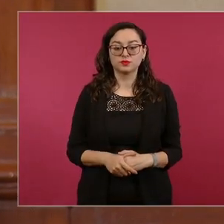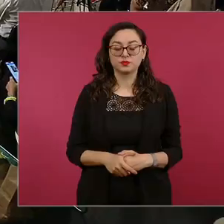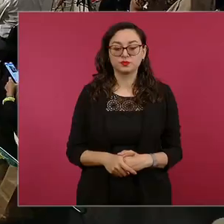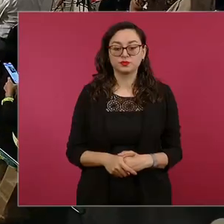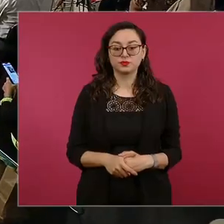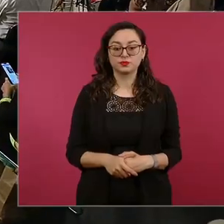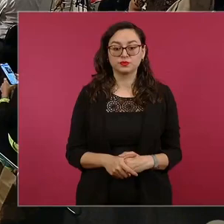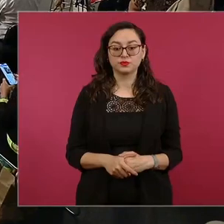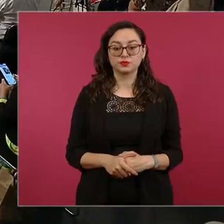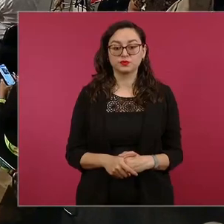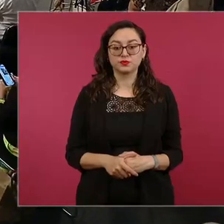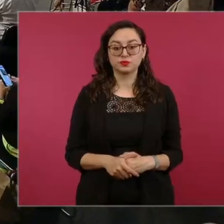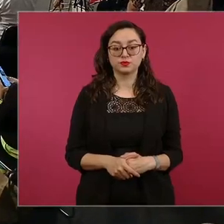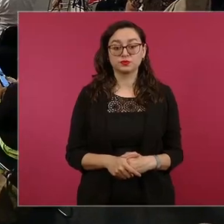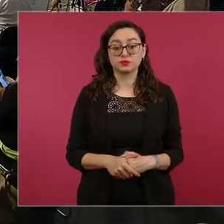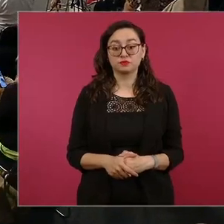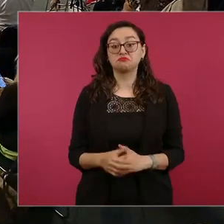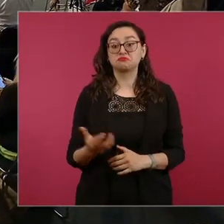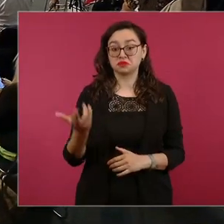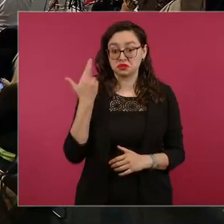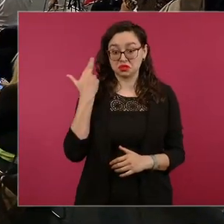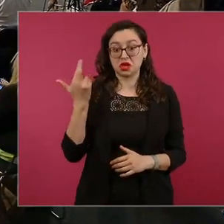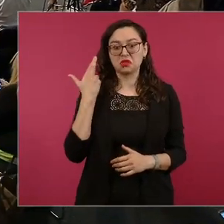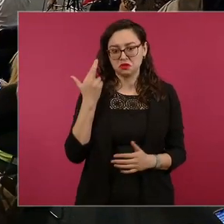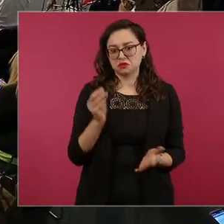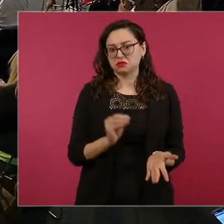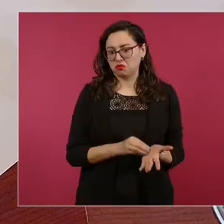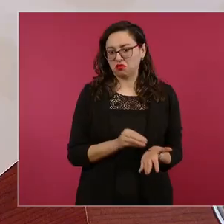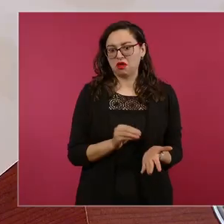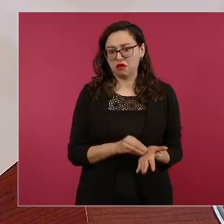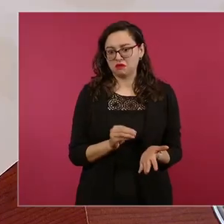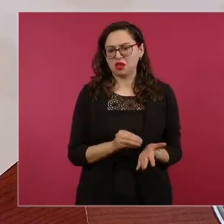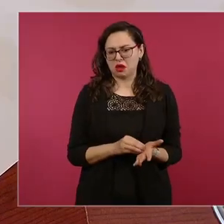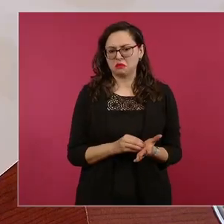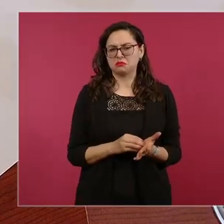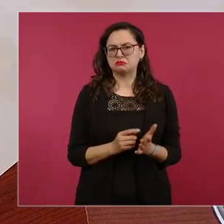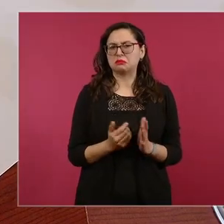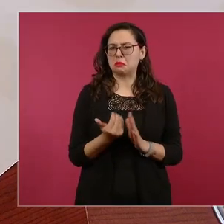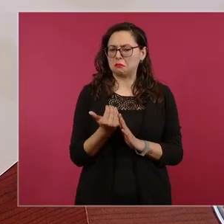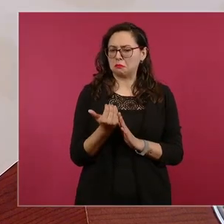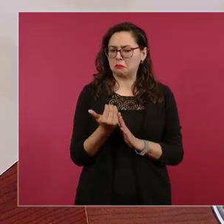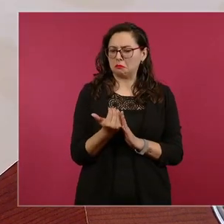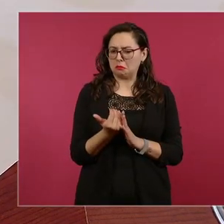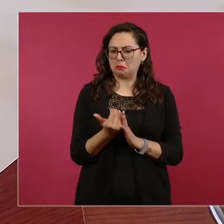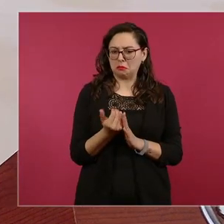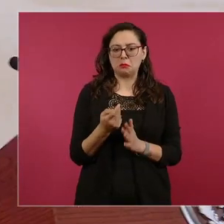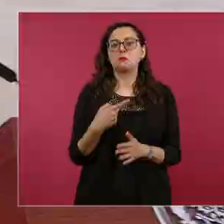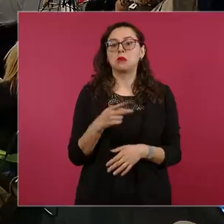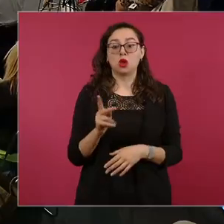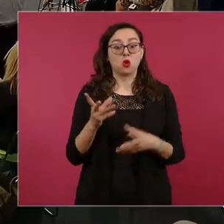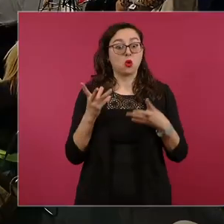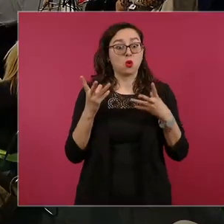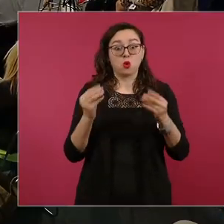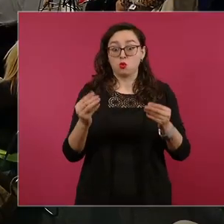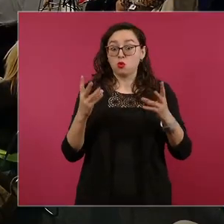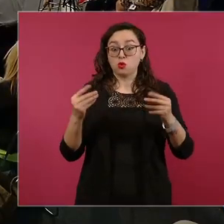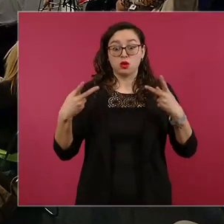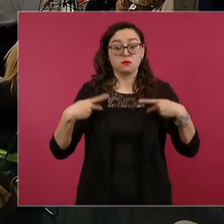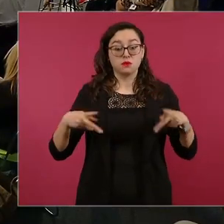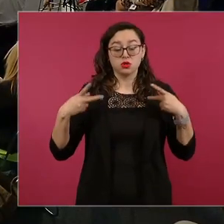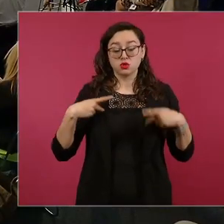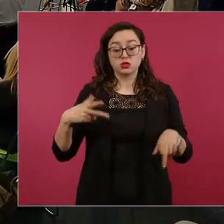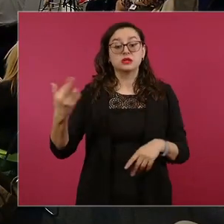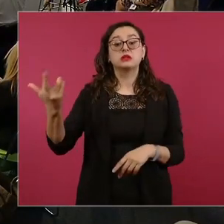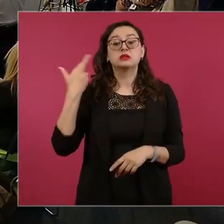Y la radio se mantiene, ha bajado, pero se mantiene más.